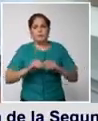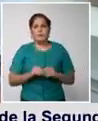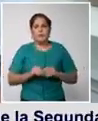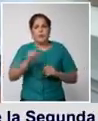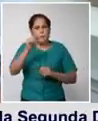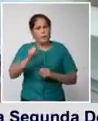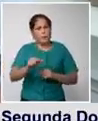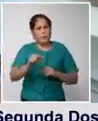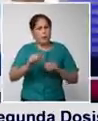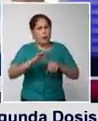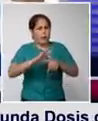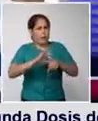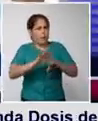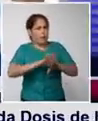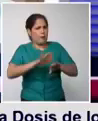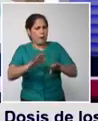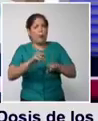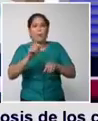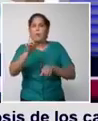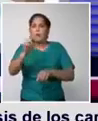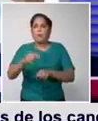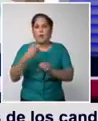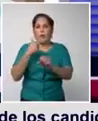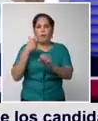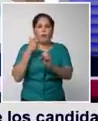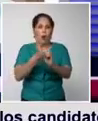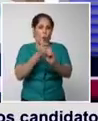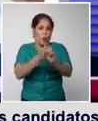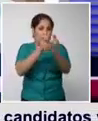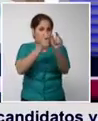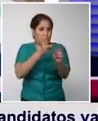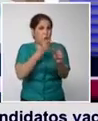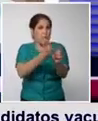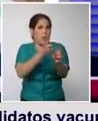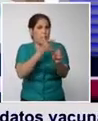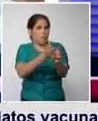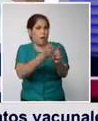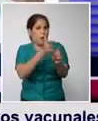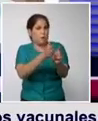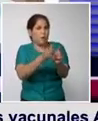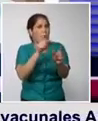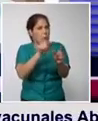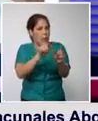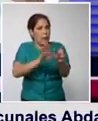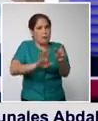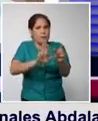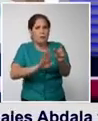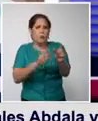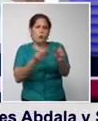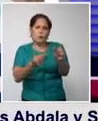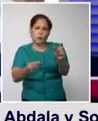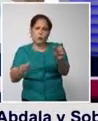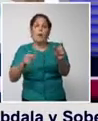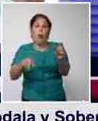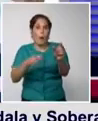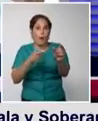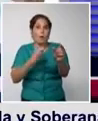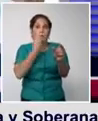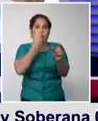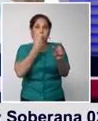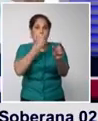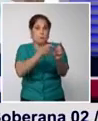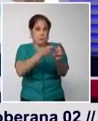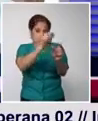convalecientes, sino también de los vacunados, que con el tiempo los títulos de anticuerpos pueden disminuir. Por lo tanto, estas